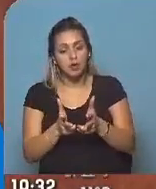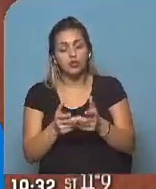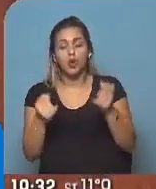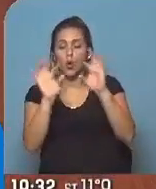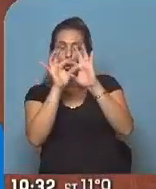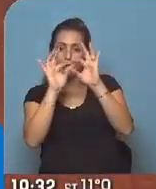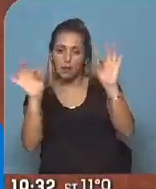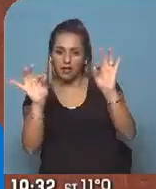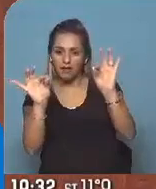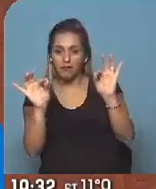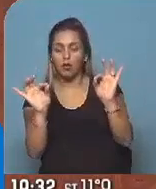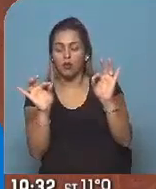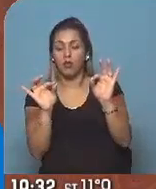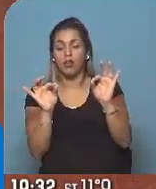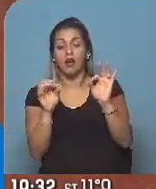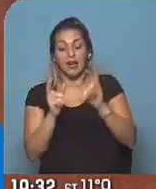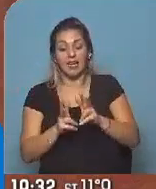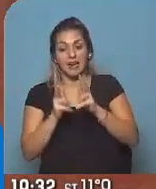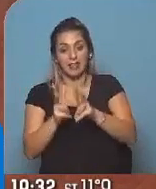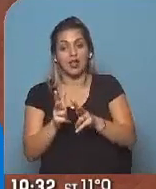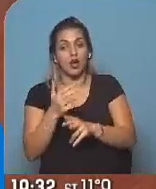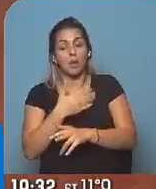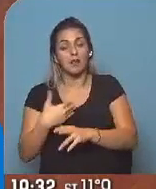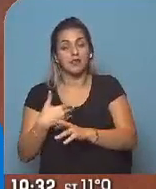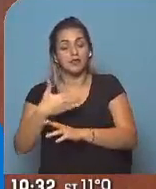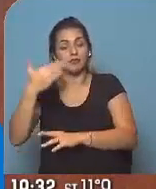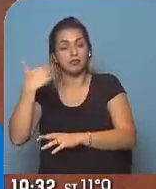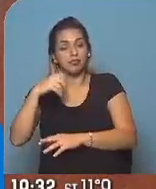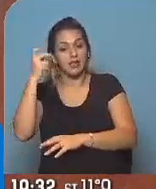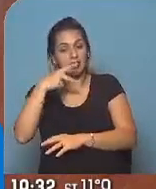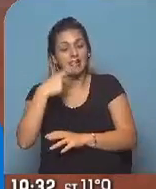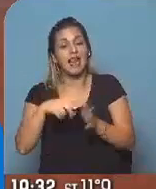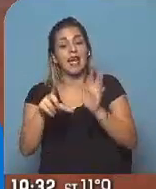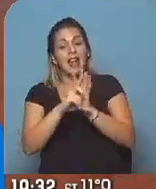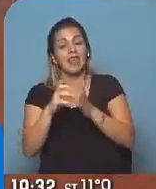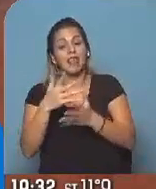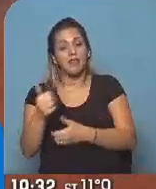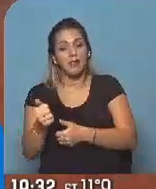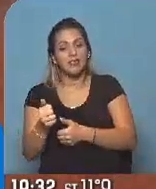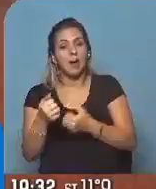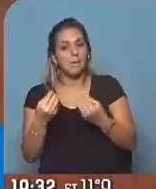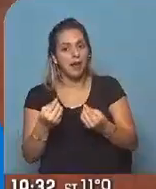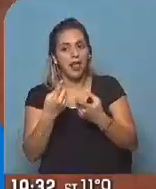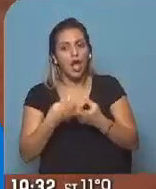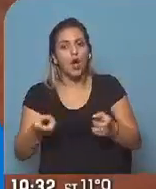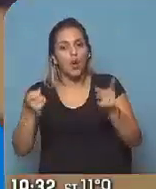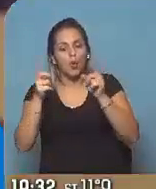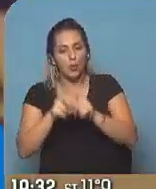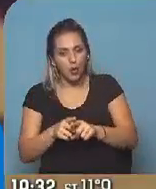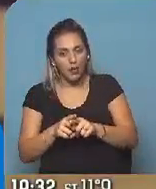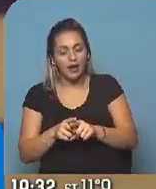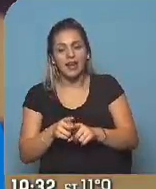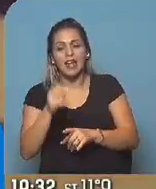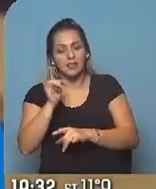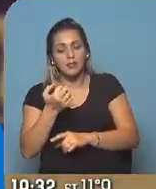párrafo de un decreto del presidente Kirchner, reglamentario de la Ley de Defensa, para volver a la Ley de Defensa, que autoriza a